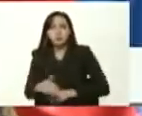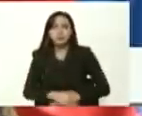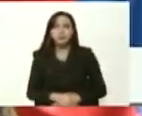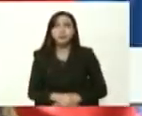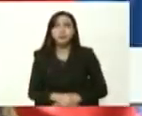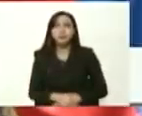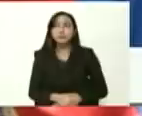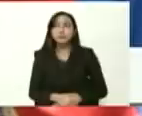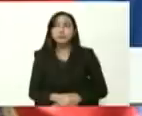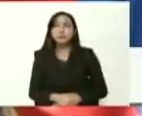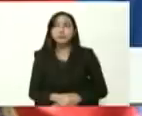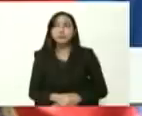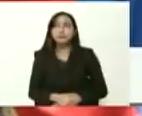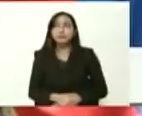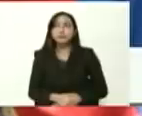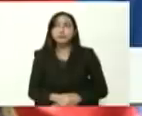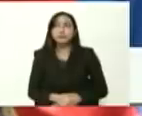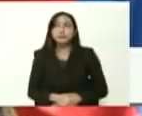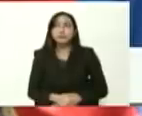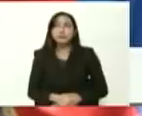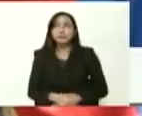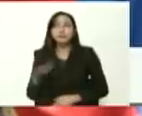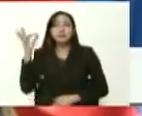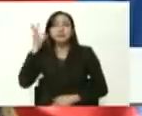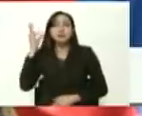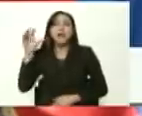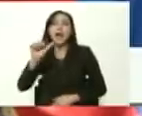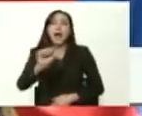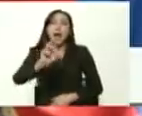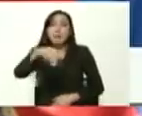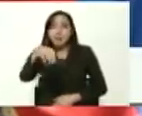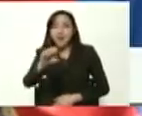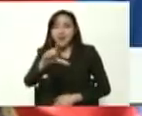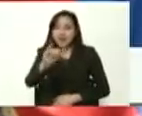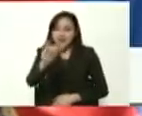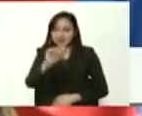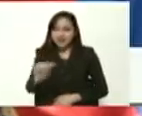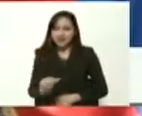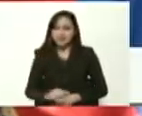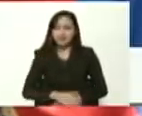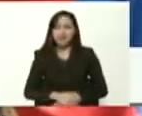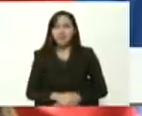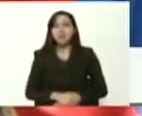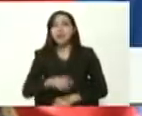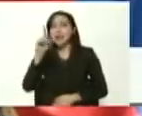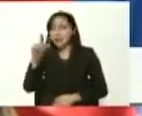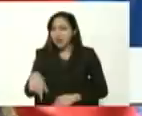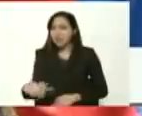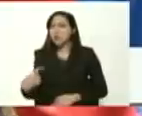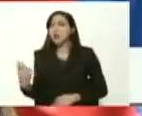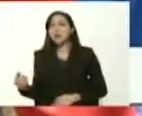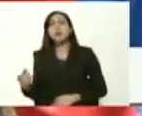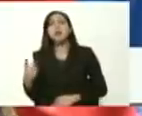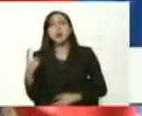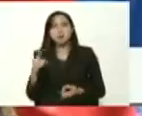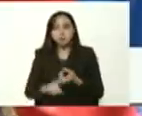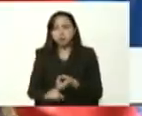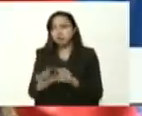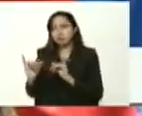y Amelis Araceli Cabrera Gómez, pareja sentimental del